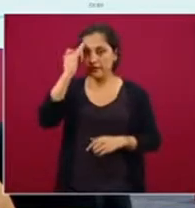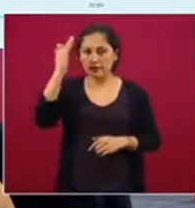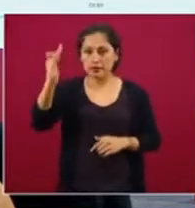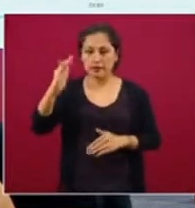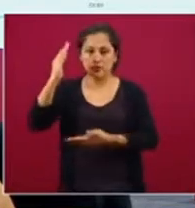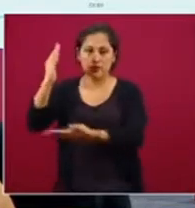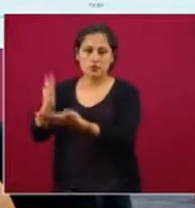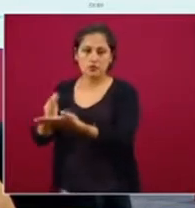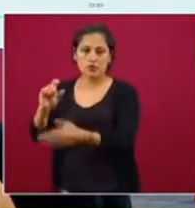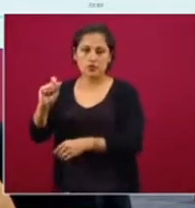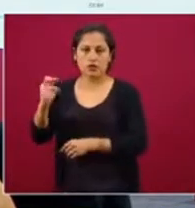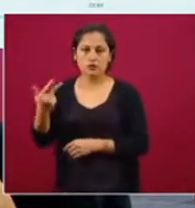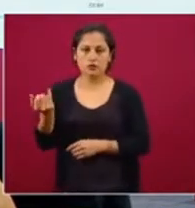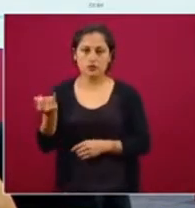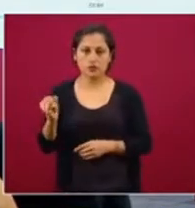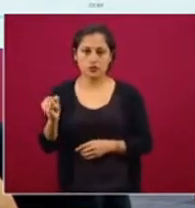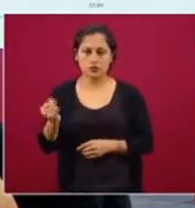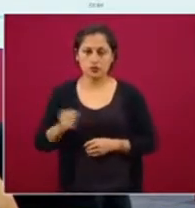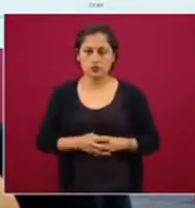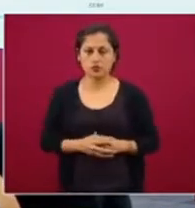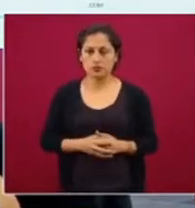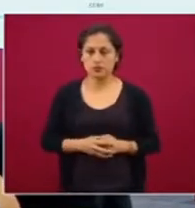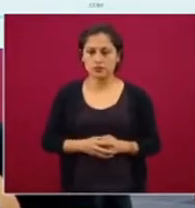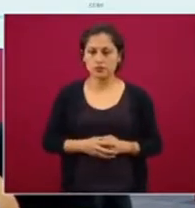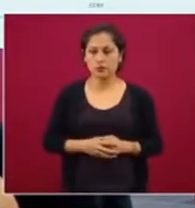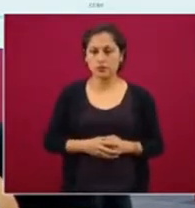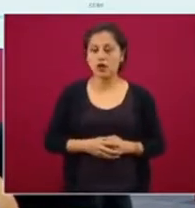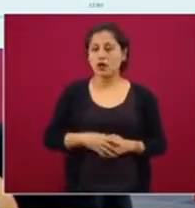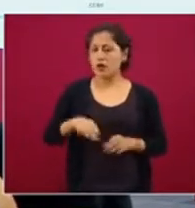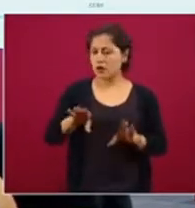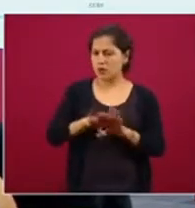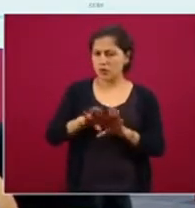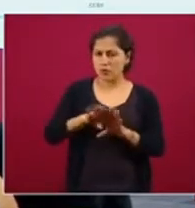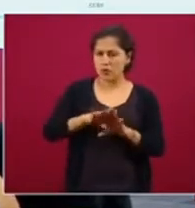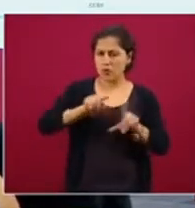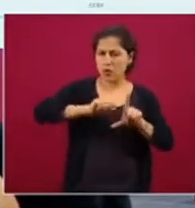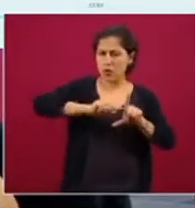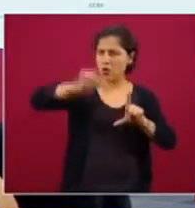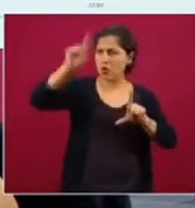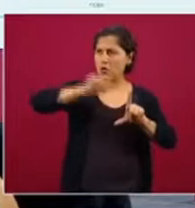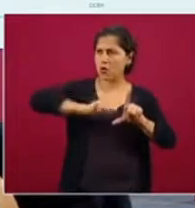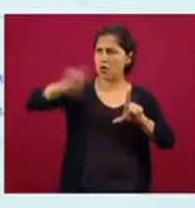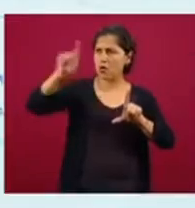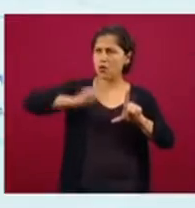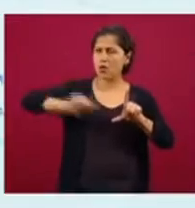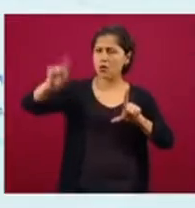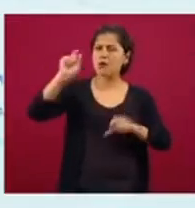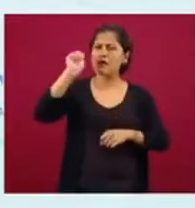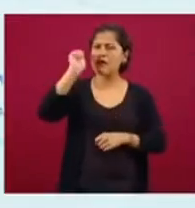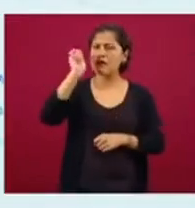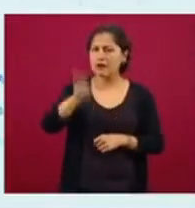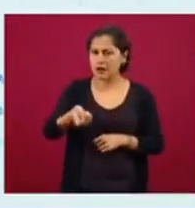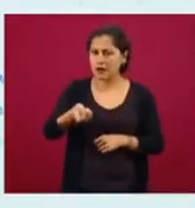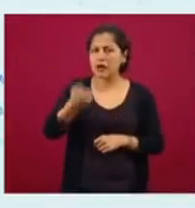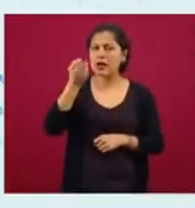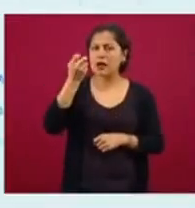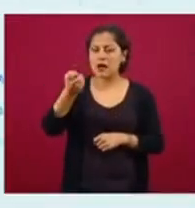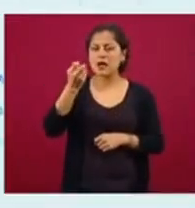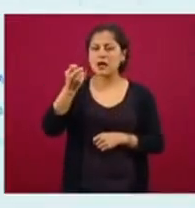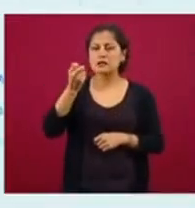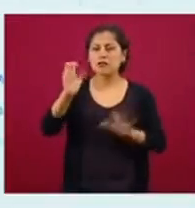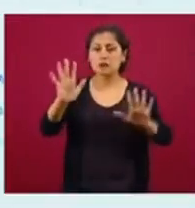junio. Finalmente, estas líneas que están marcadas aquí son la velocidad de cambio de la